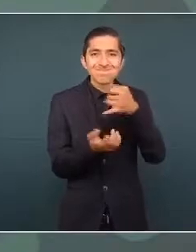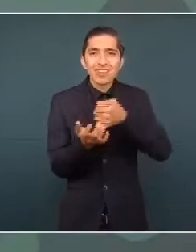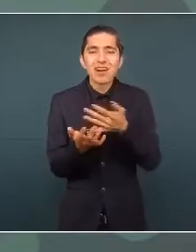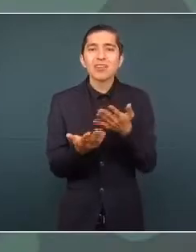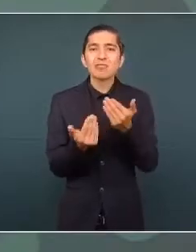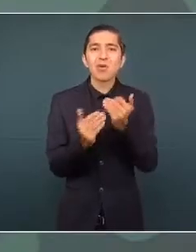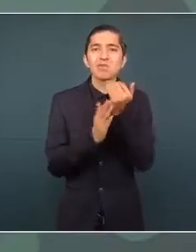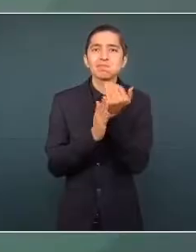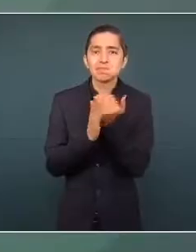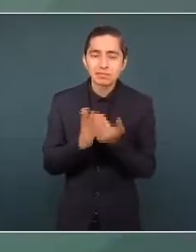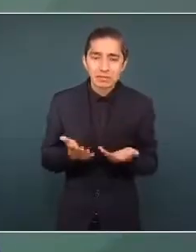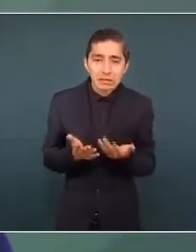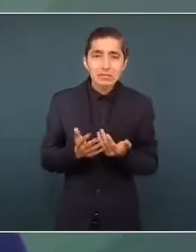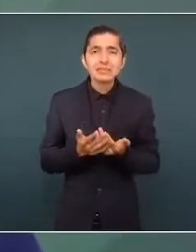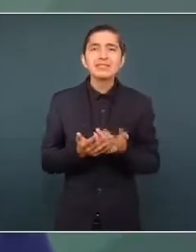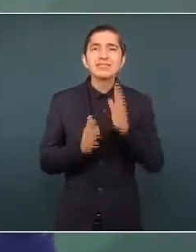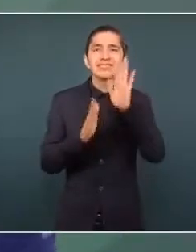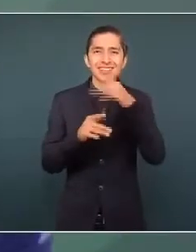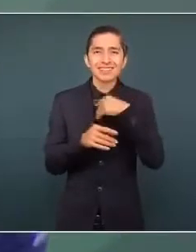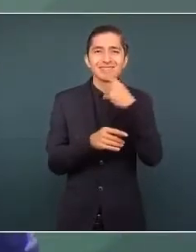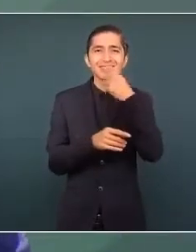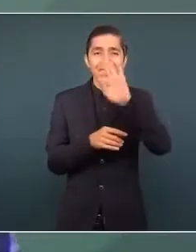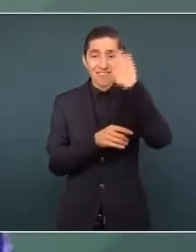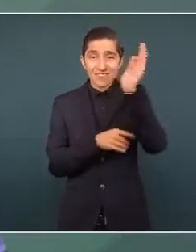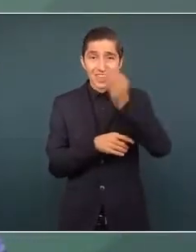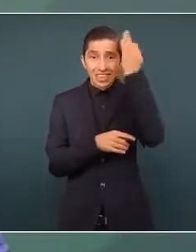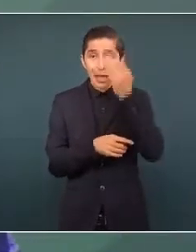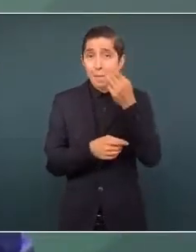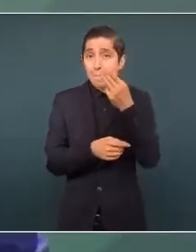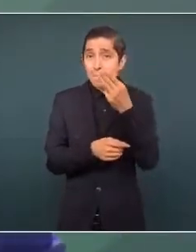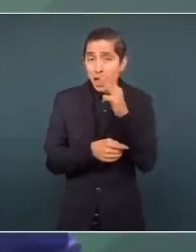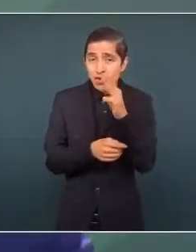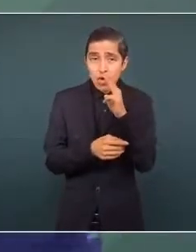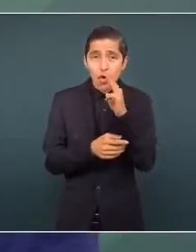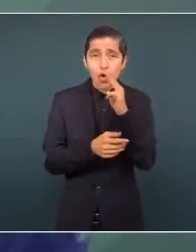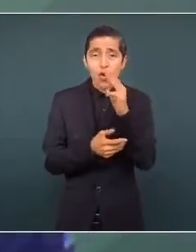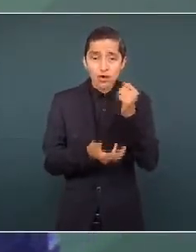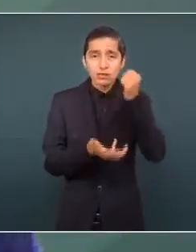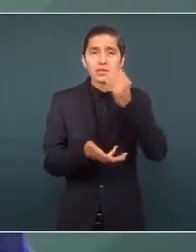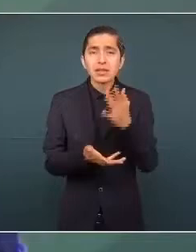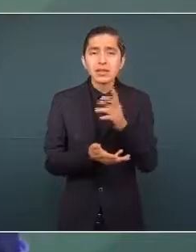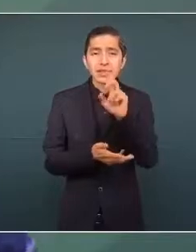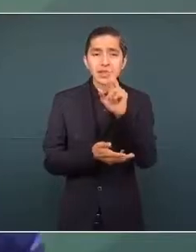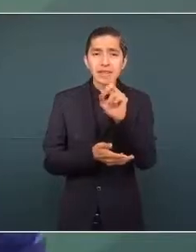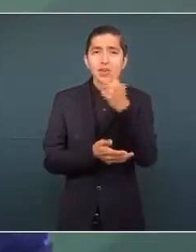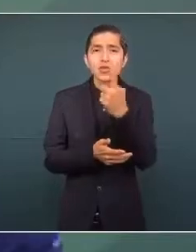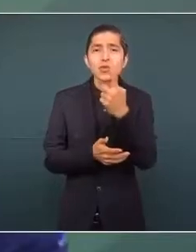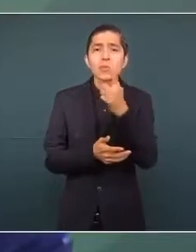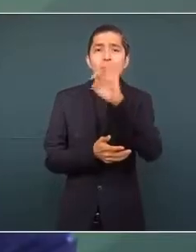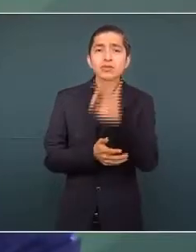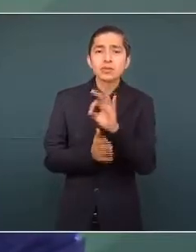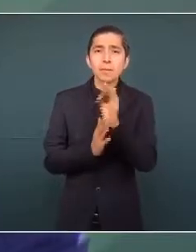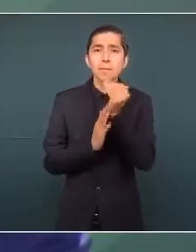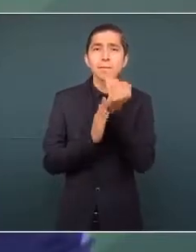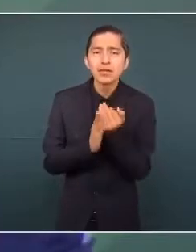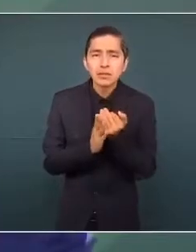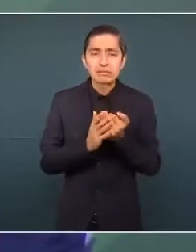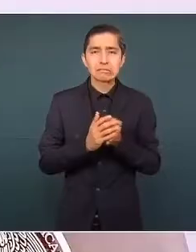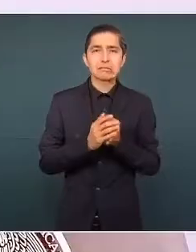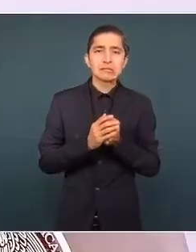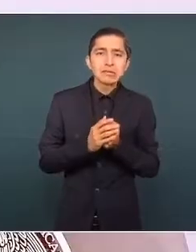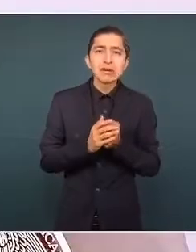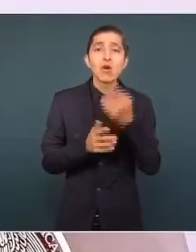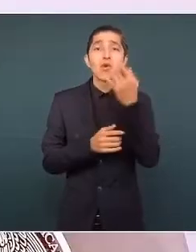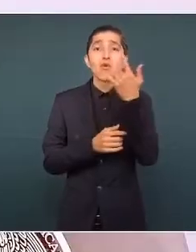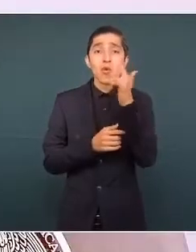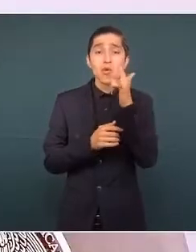Les decía hace un momento que de las participaciones federales en mayo nos ajustaron 31% a la baja, y para